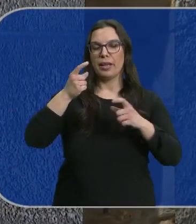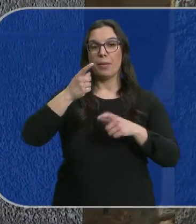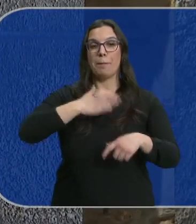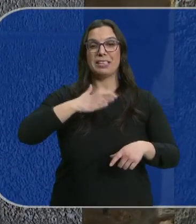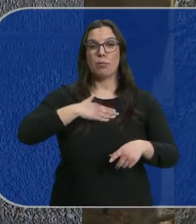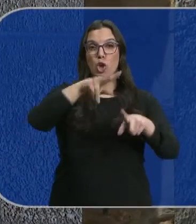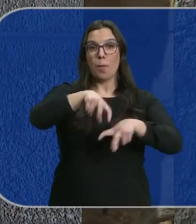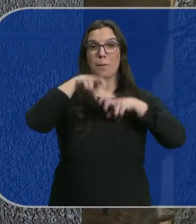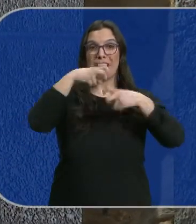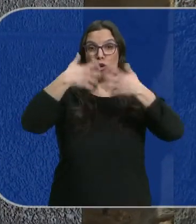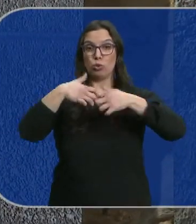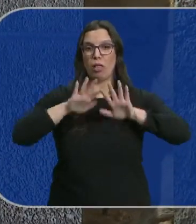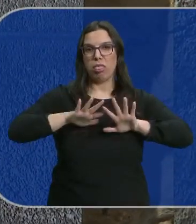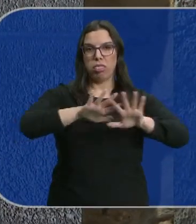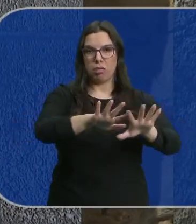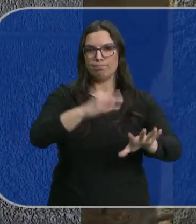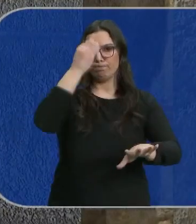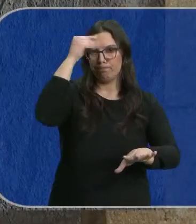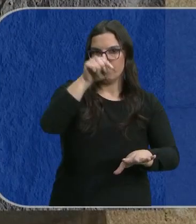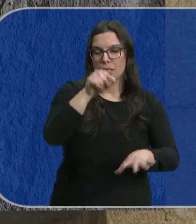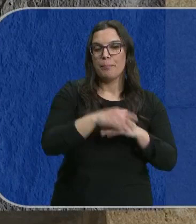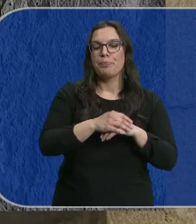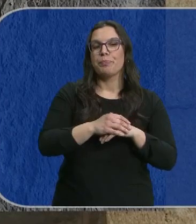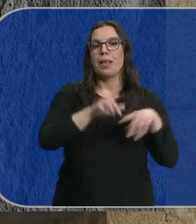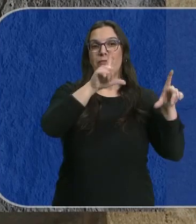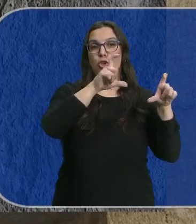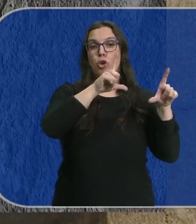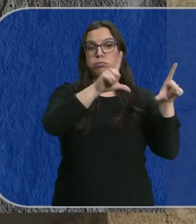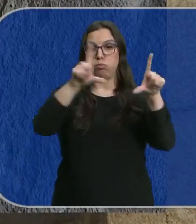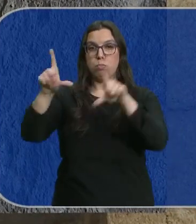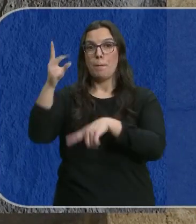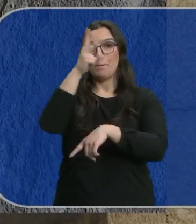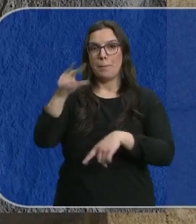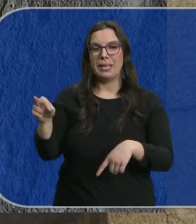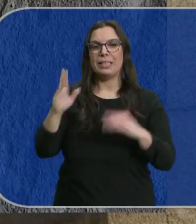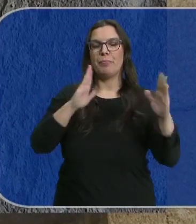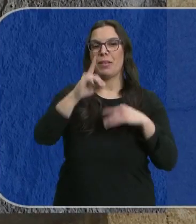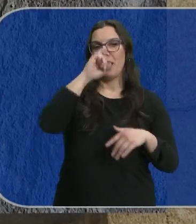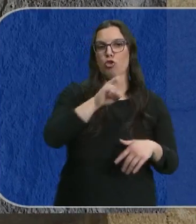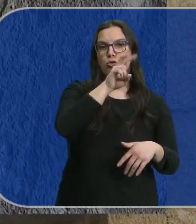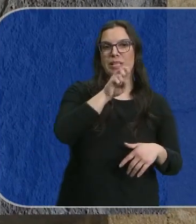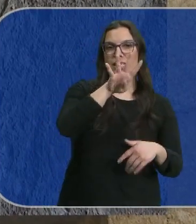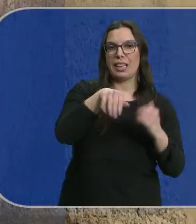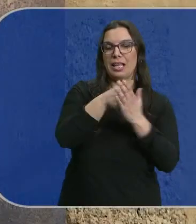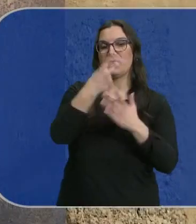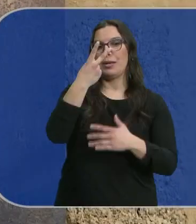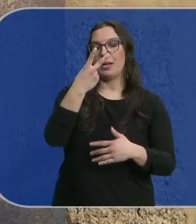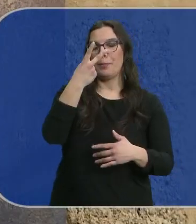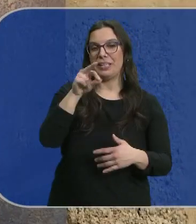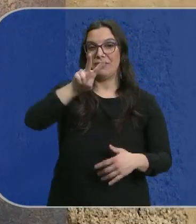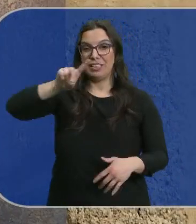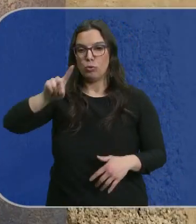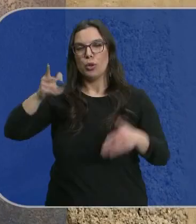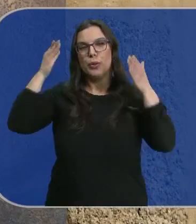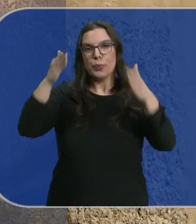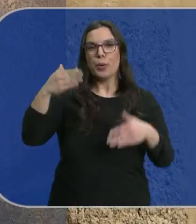del patrimonio minero e industrial. La serie, compuesta por 20 instantáneas, captadas entre los años 2013 y 2021, se centran